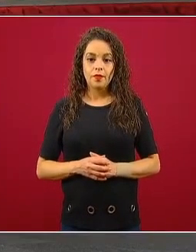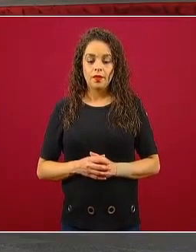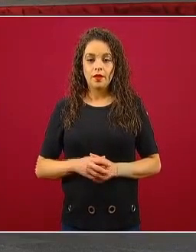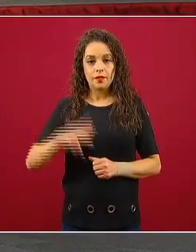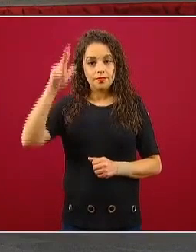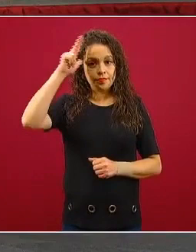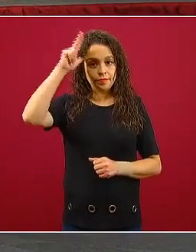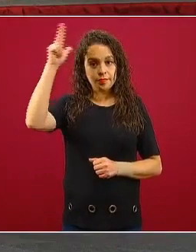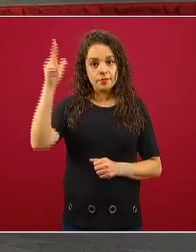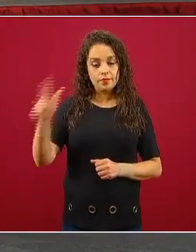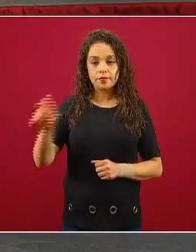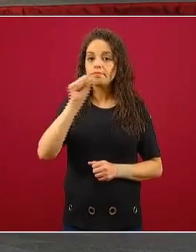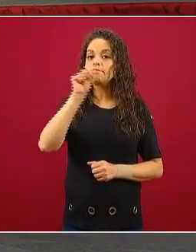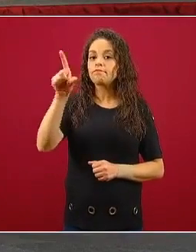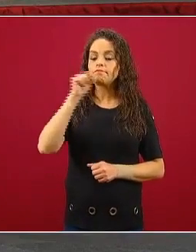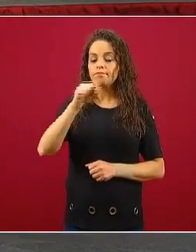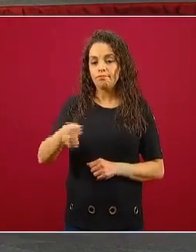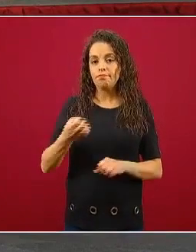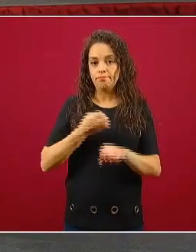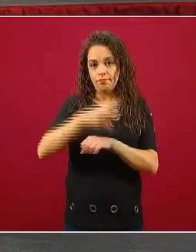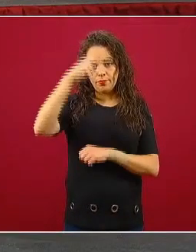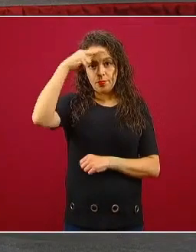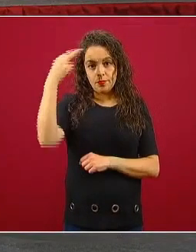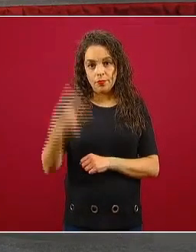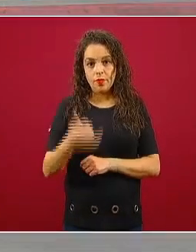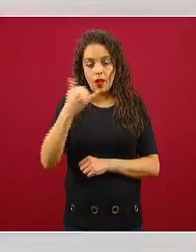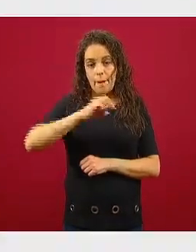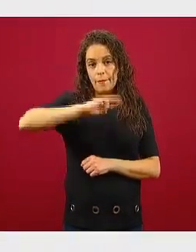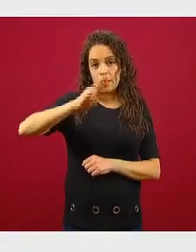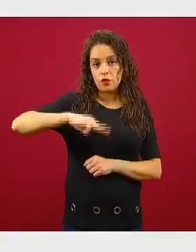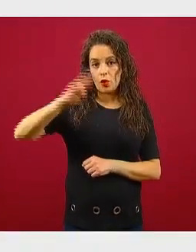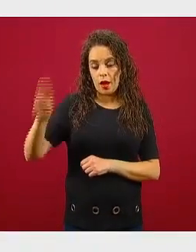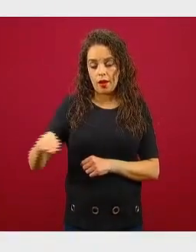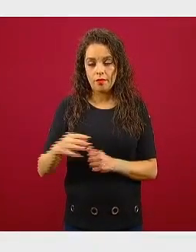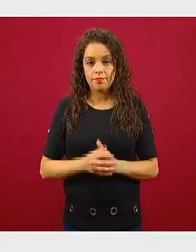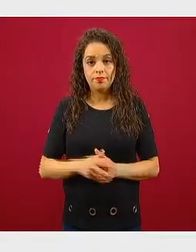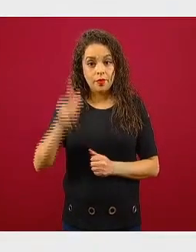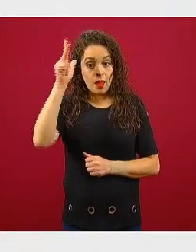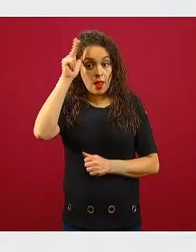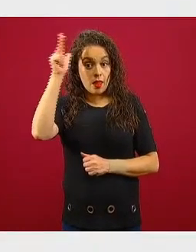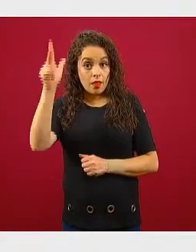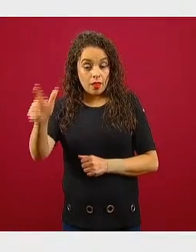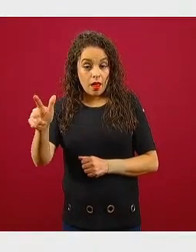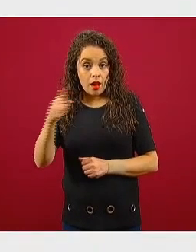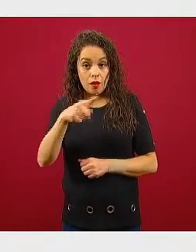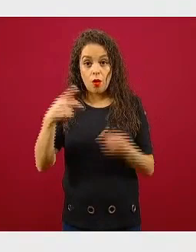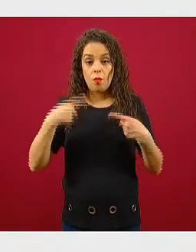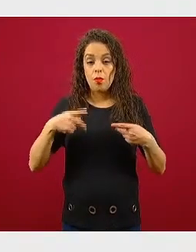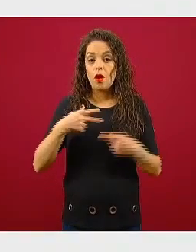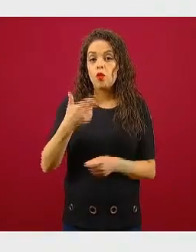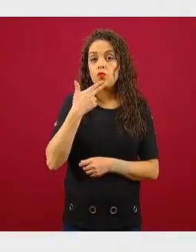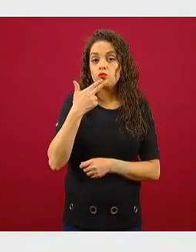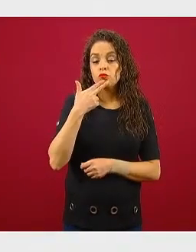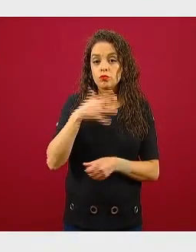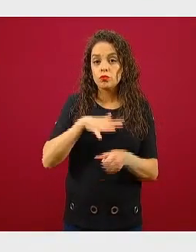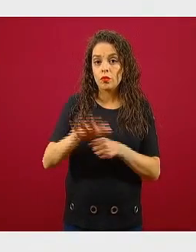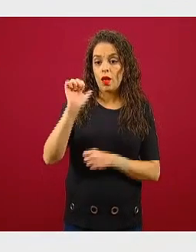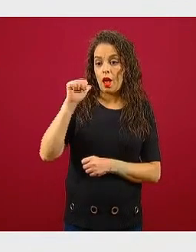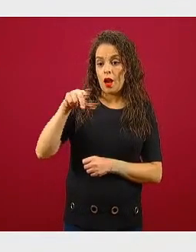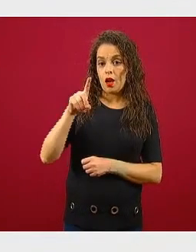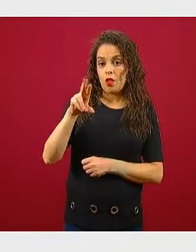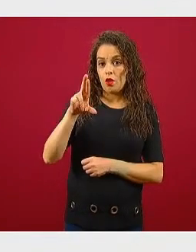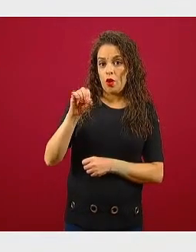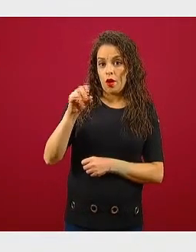Hidalgo, Jalisco, Estado de México y Michoacán. Hidalgo, los usuarios del sistema Android de